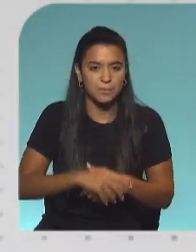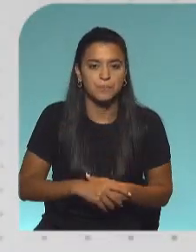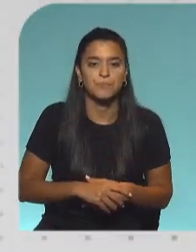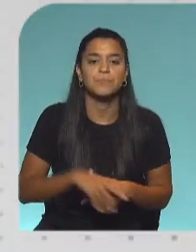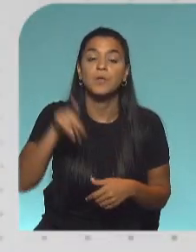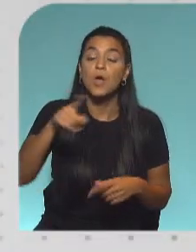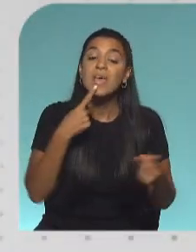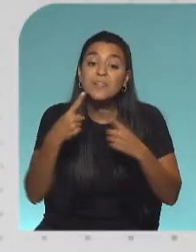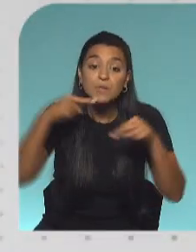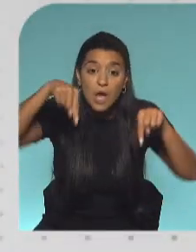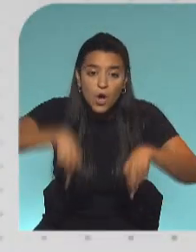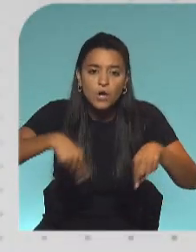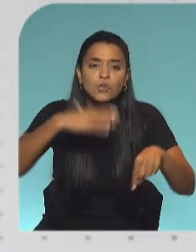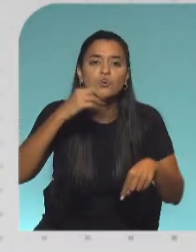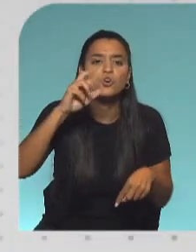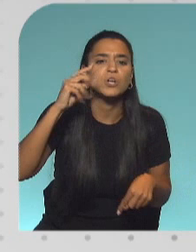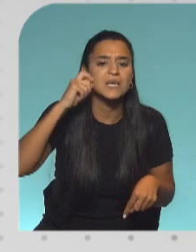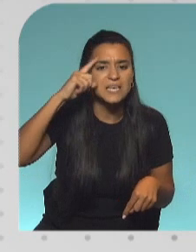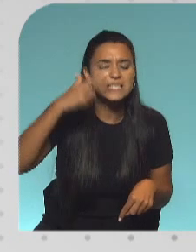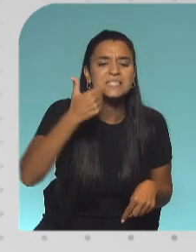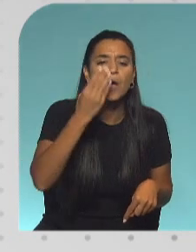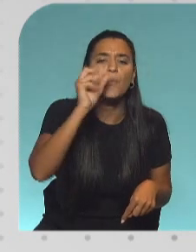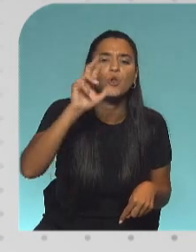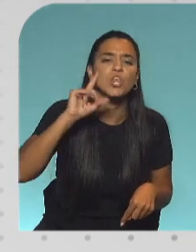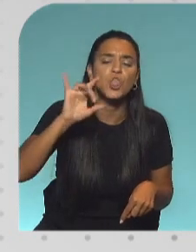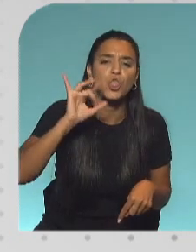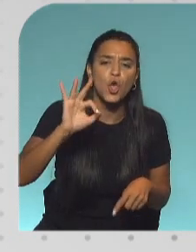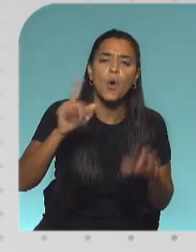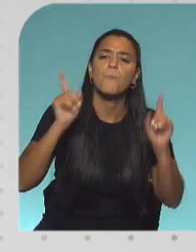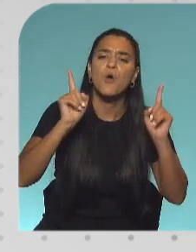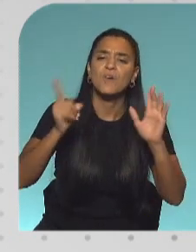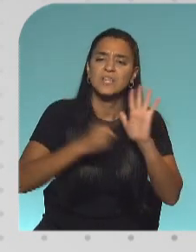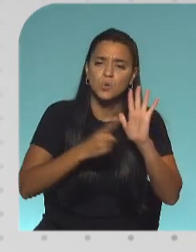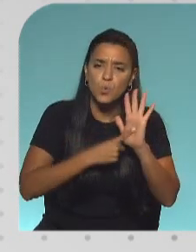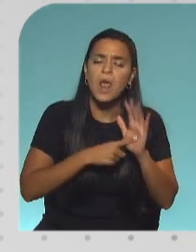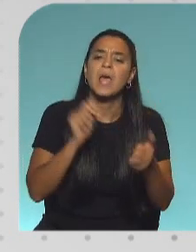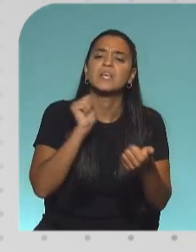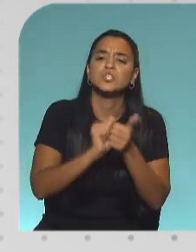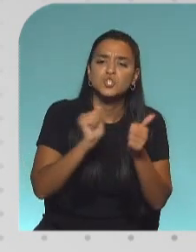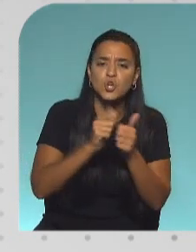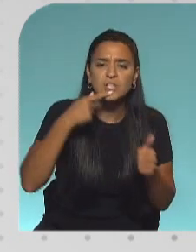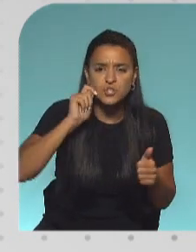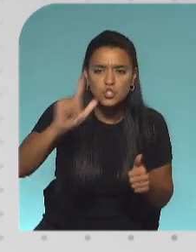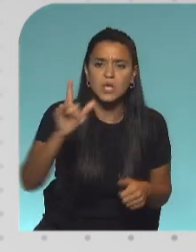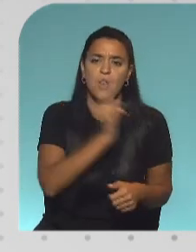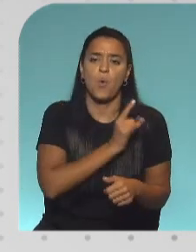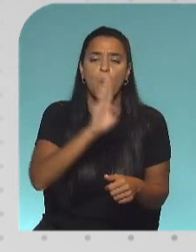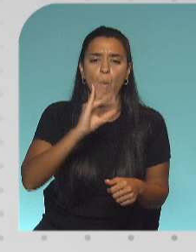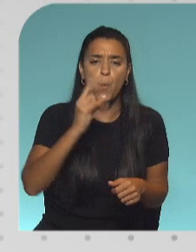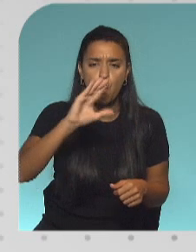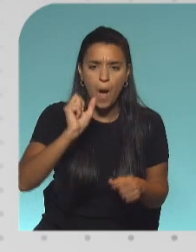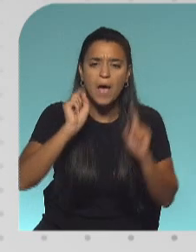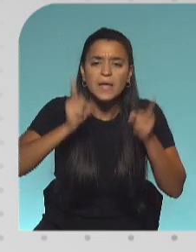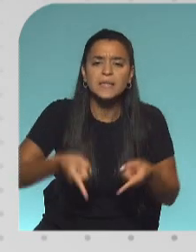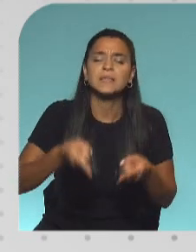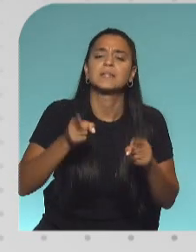Nuestro entrevistado de hoy es Jorge Saborido, es profesor titular de Historia Social General en la Facultad de Ciencias Sociales de la UBA, con posgrados en la